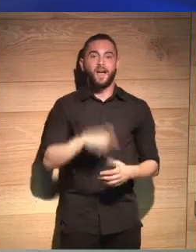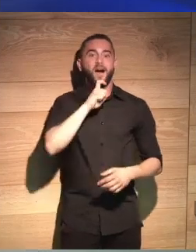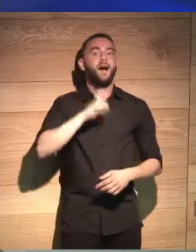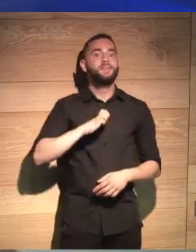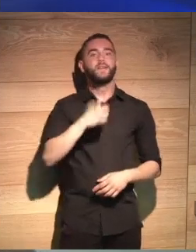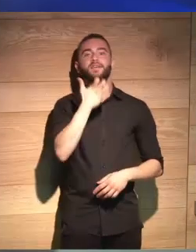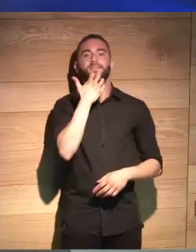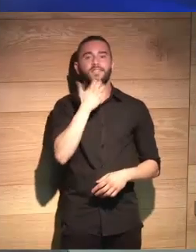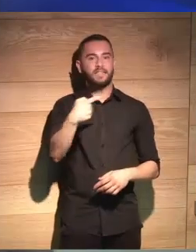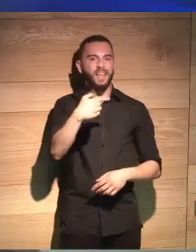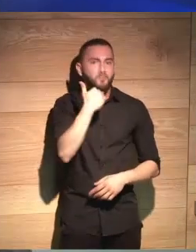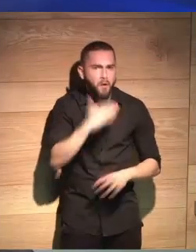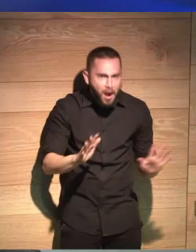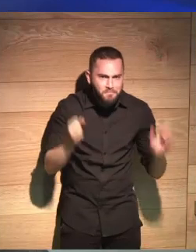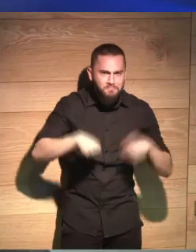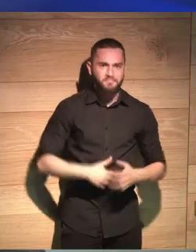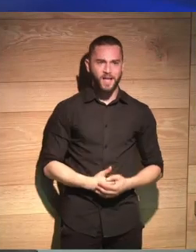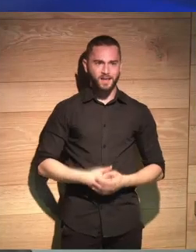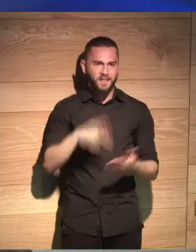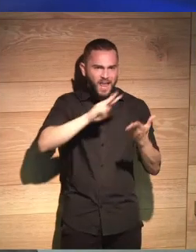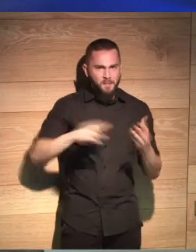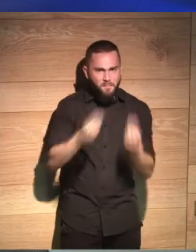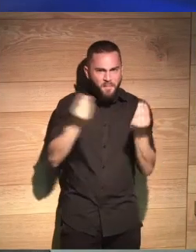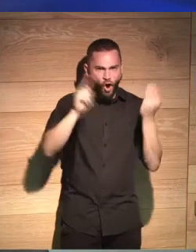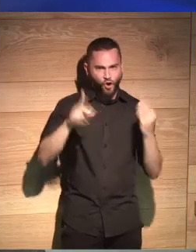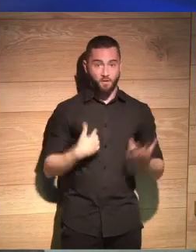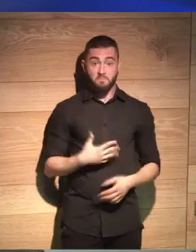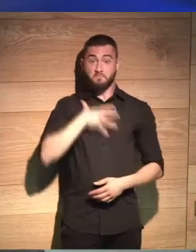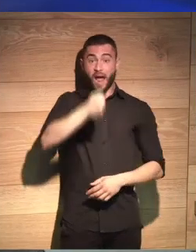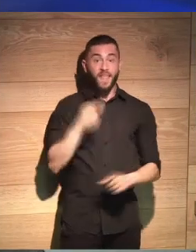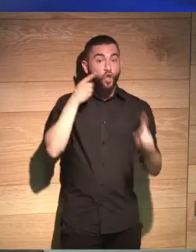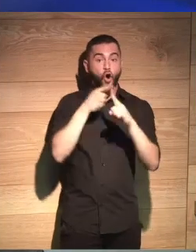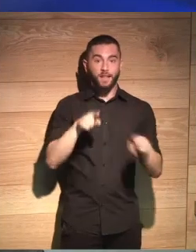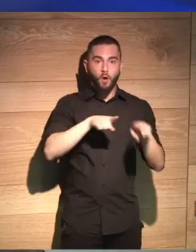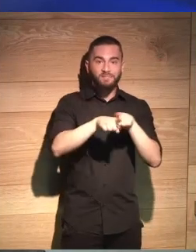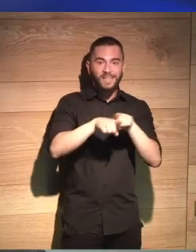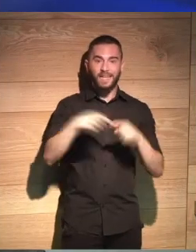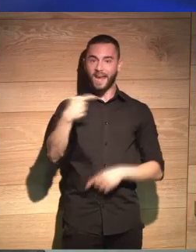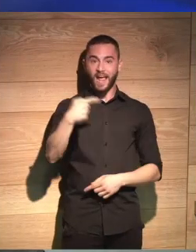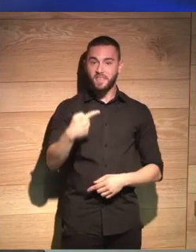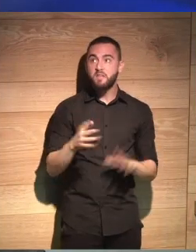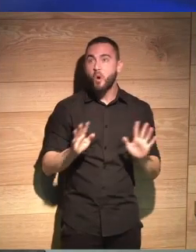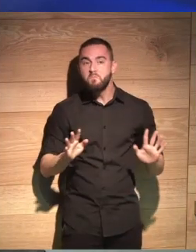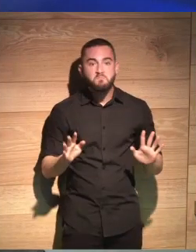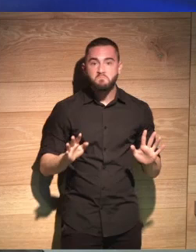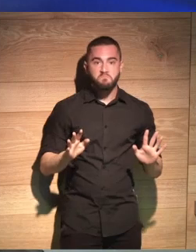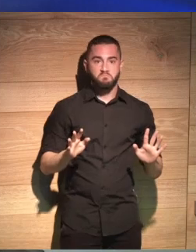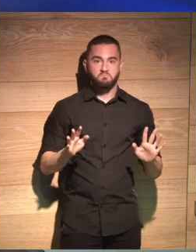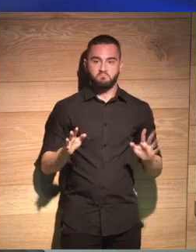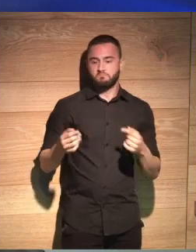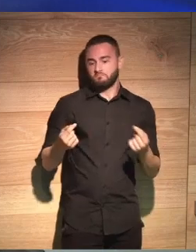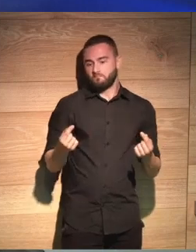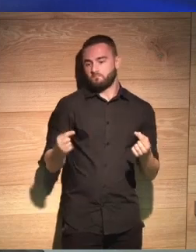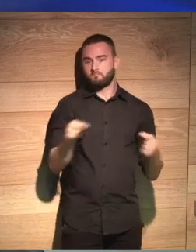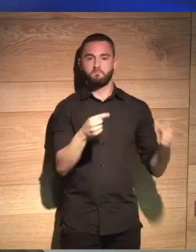una que mejor no lea, ¿no? No, todas son no hay ninguna que se atreva a decir algo negativo. Que se discute